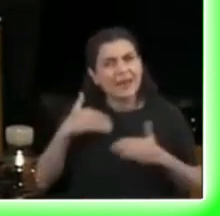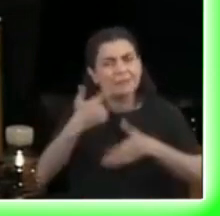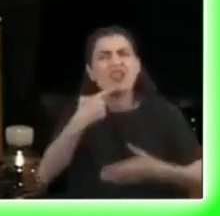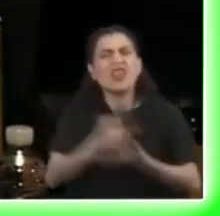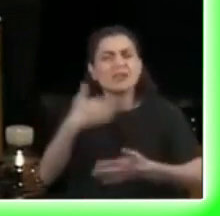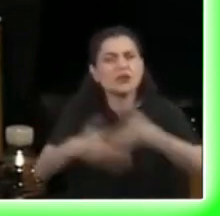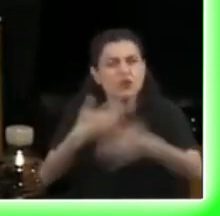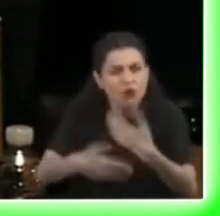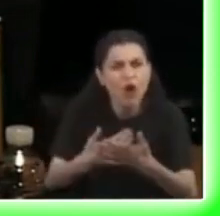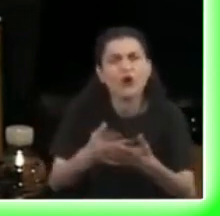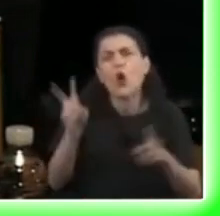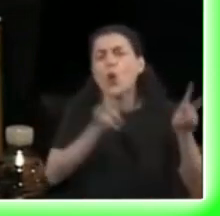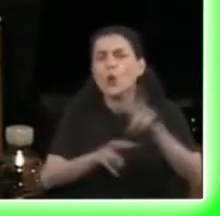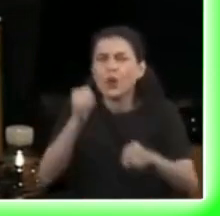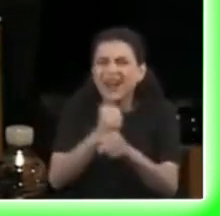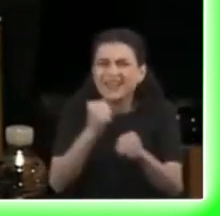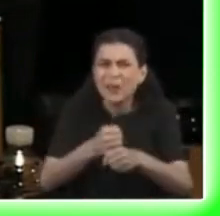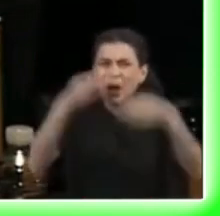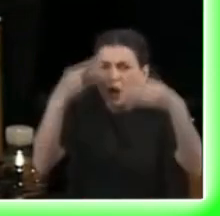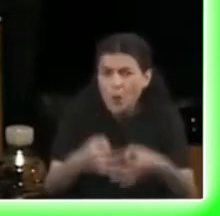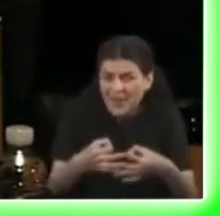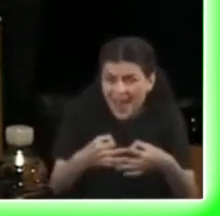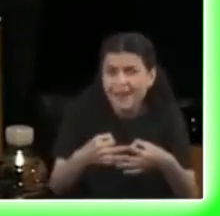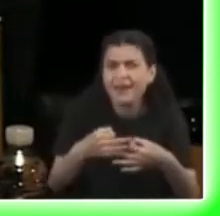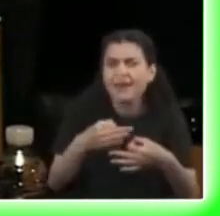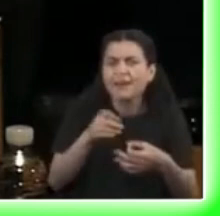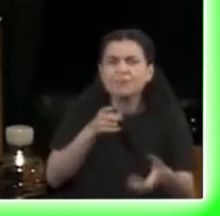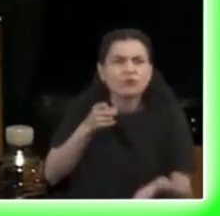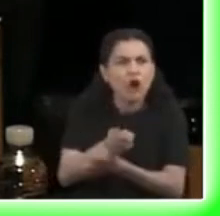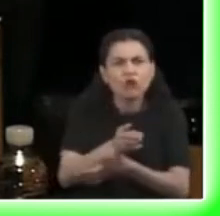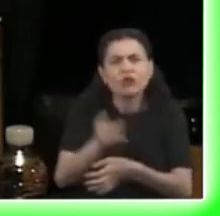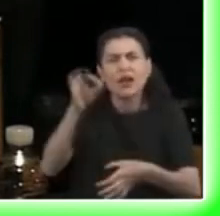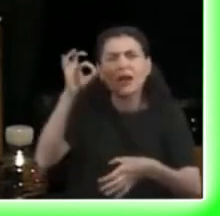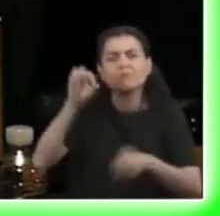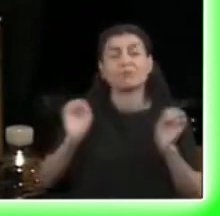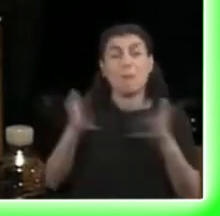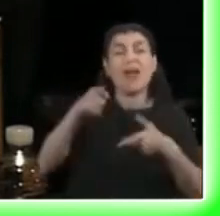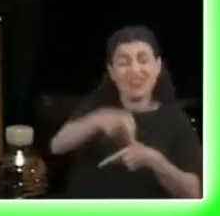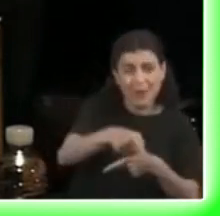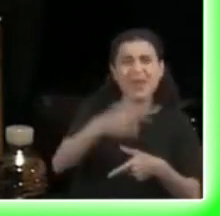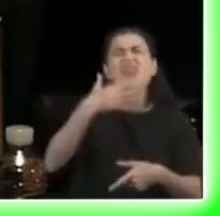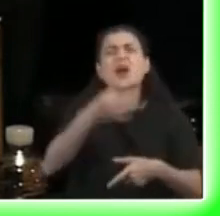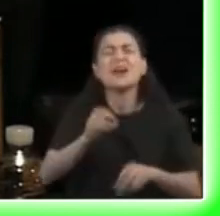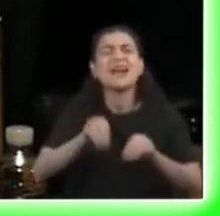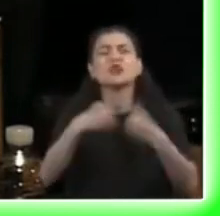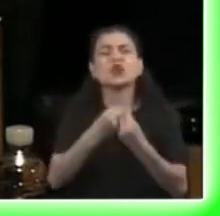haber muerto por el COVID 30.000 personas. 30.000 de verdad.